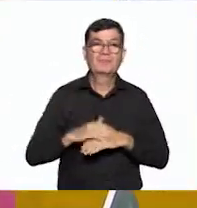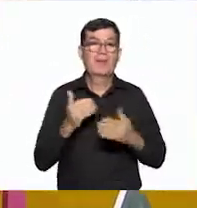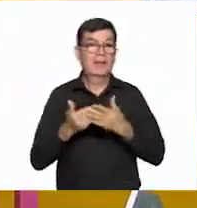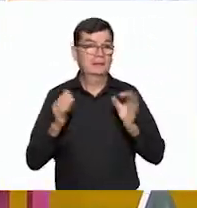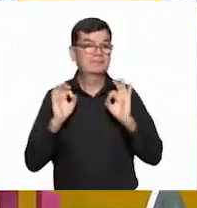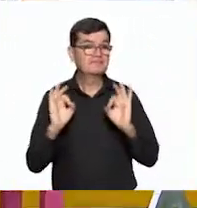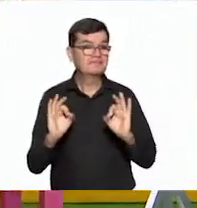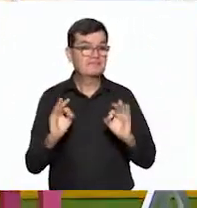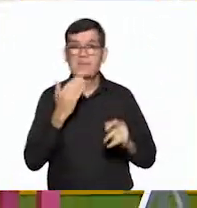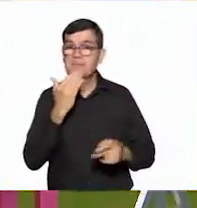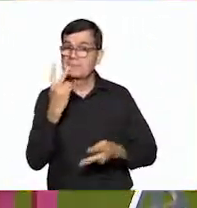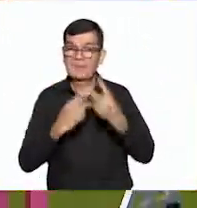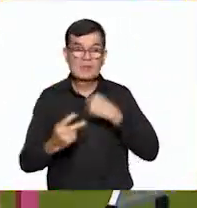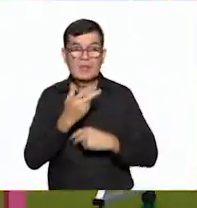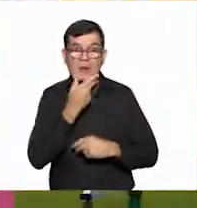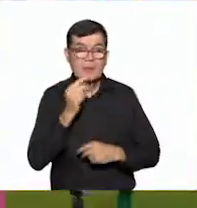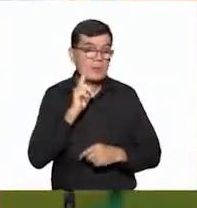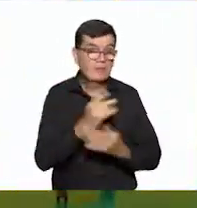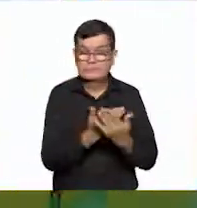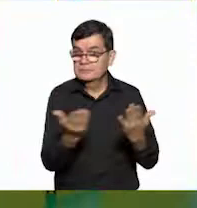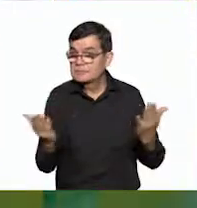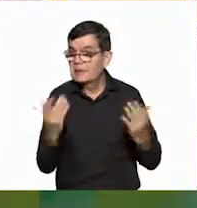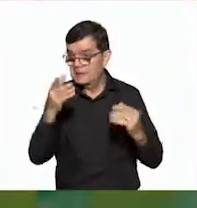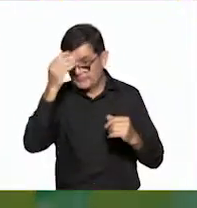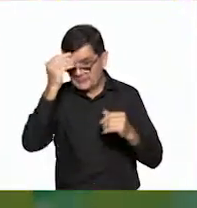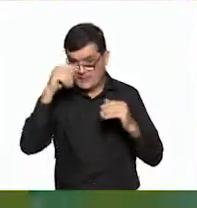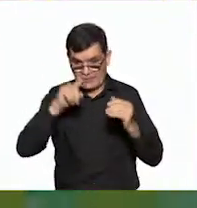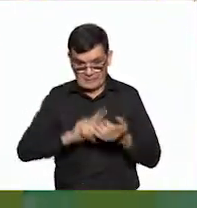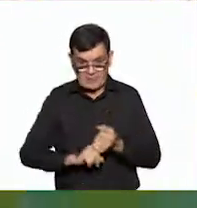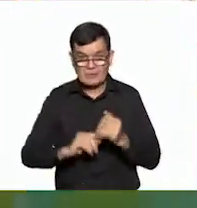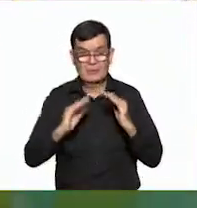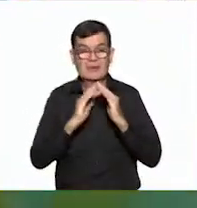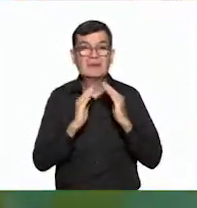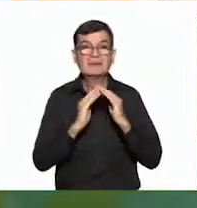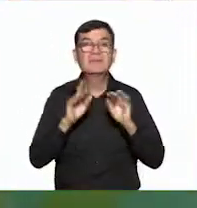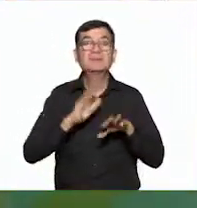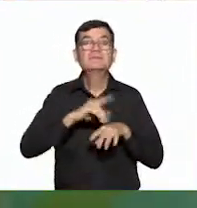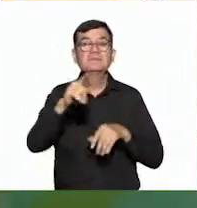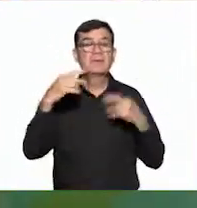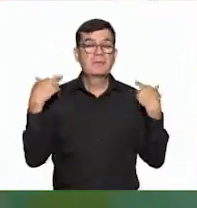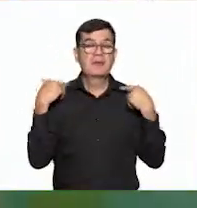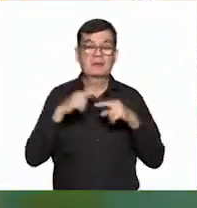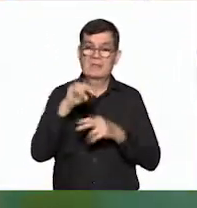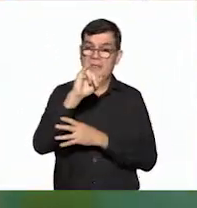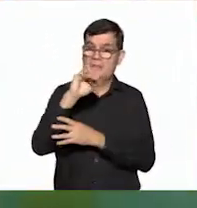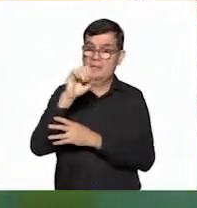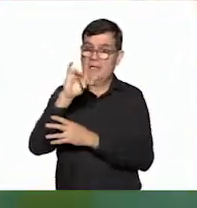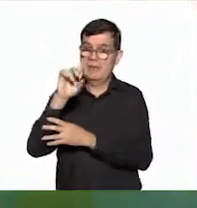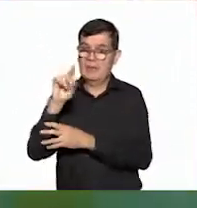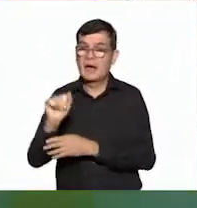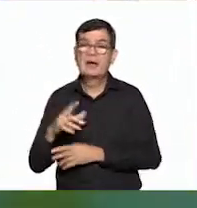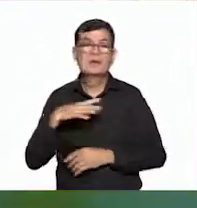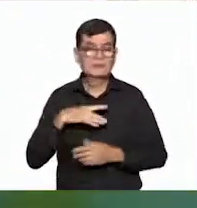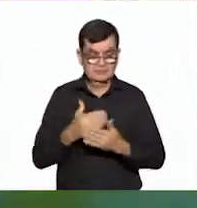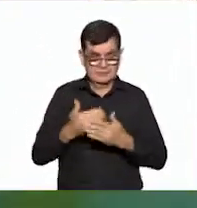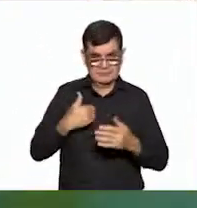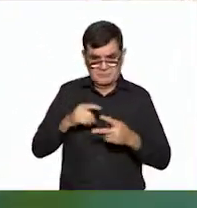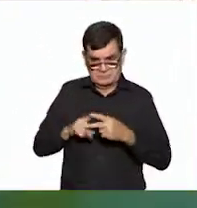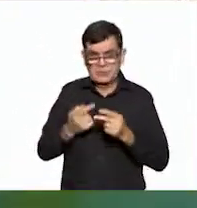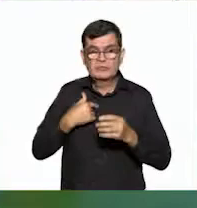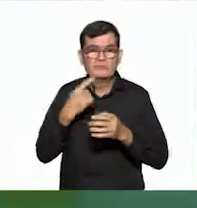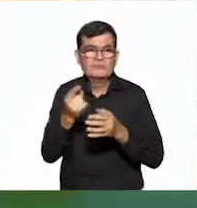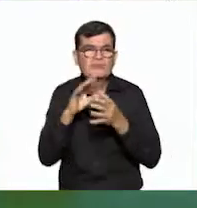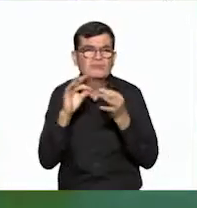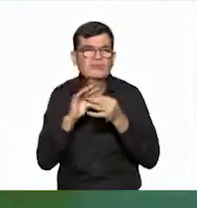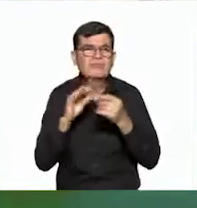sí, bienvenidas y bienvenidos a Aprende en Casa, a la clase de lengua materna con la maestra Imelda. Antes de comenzar esta clase y de que yo les